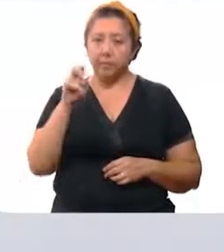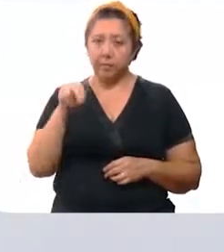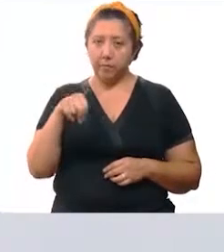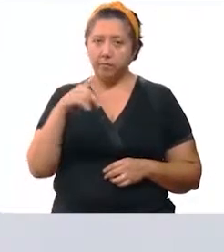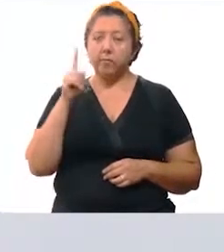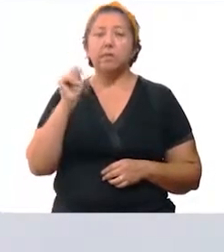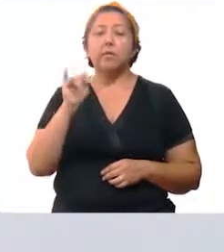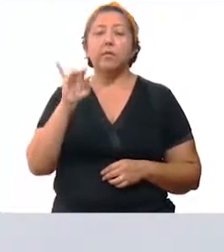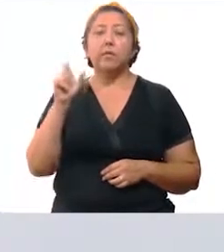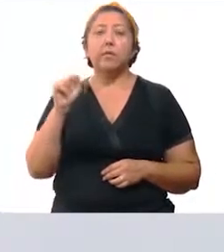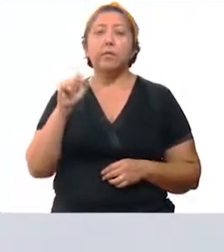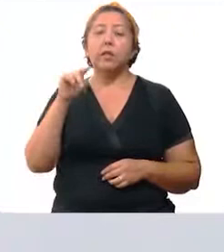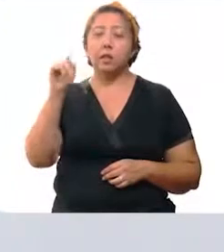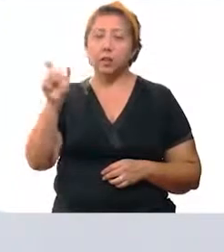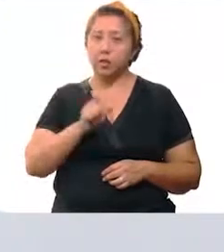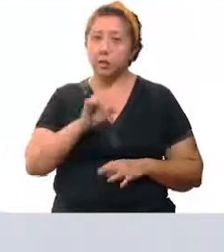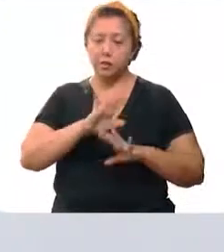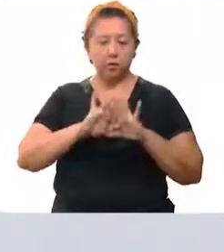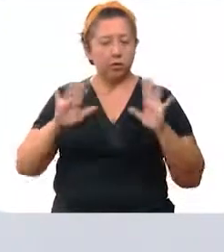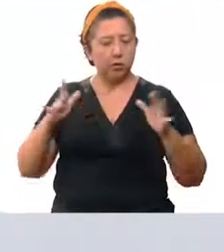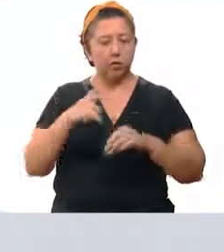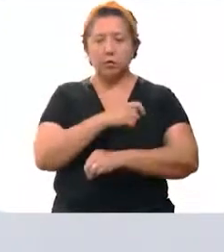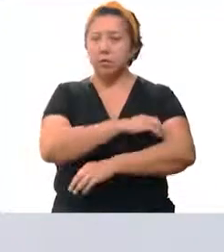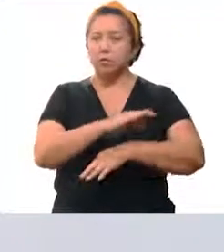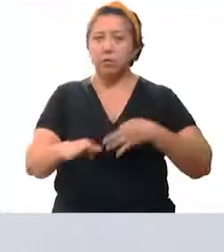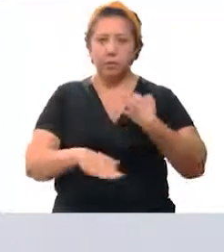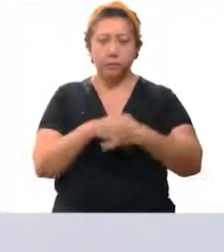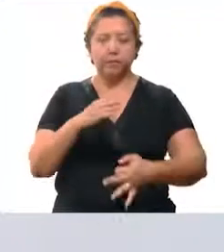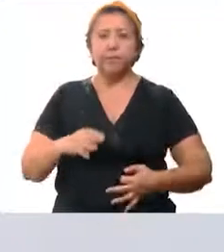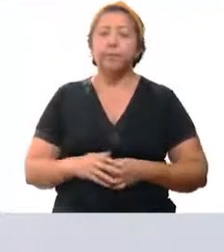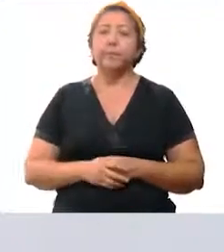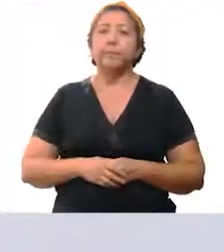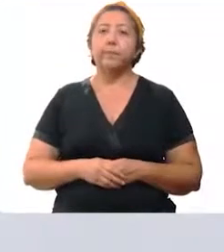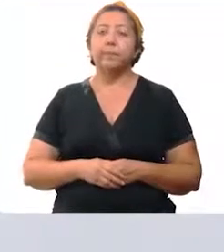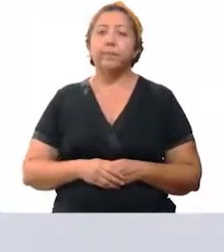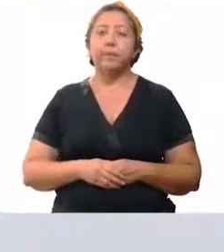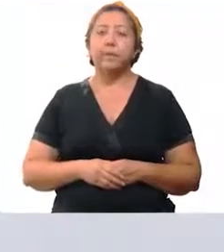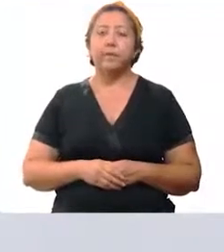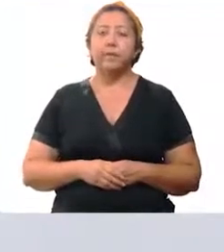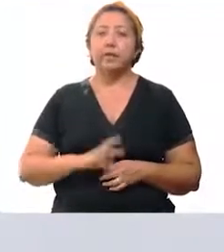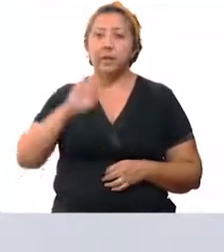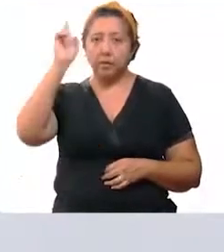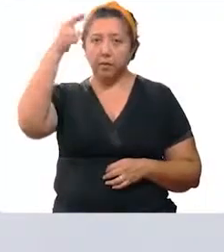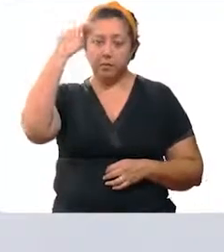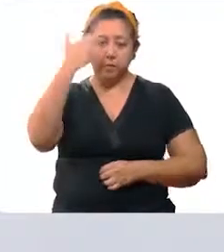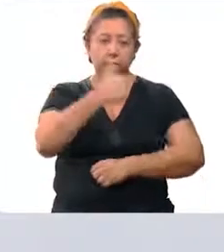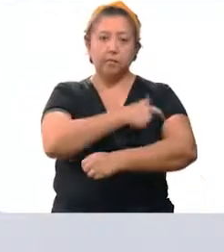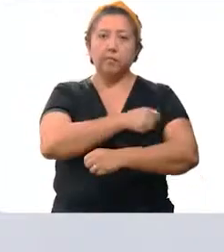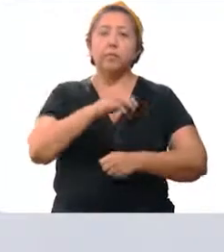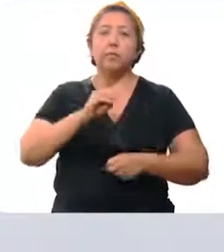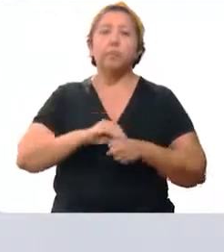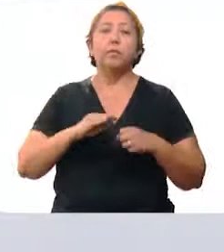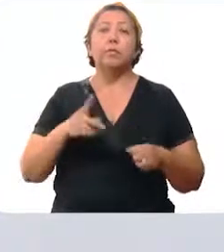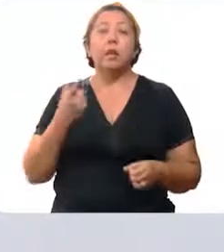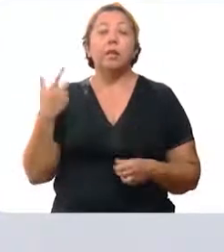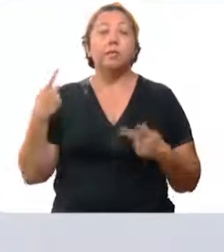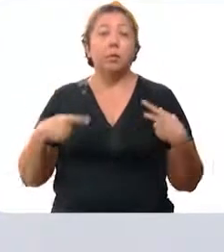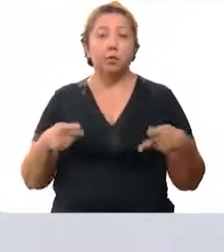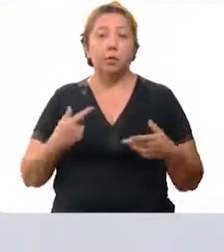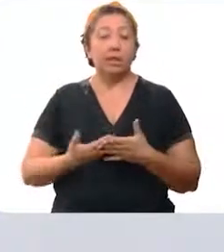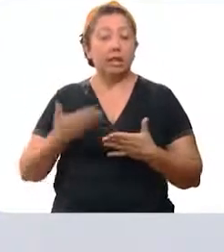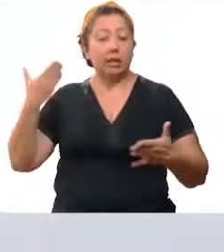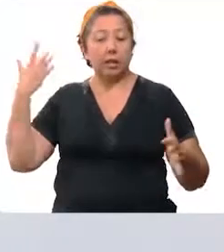Tinum, Tizimín y Tixcocop ya se aplicaron en su totalidad. Se recuerda que las vacunas se ponen a la población que ha